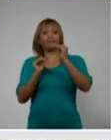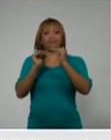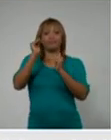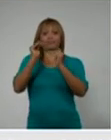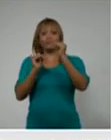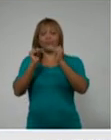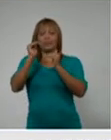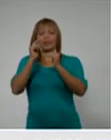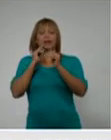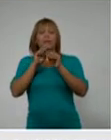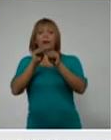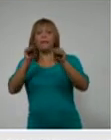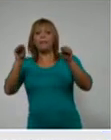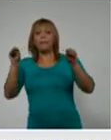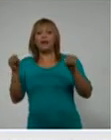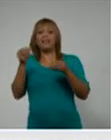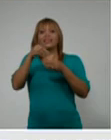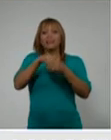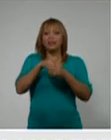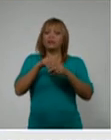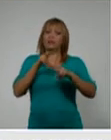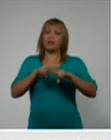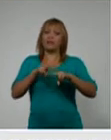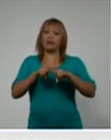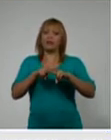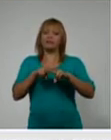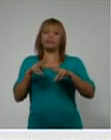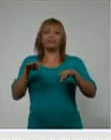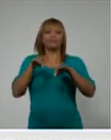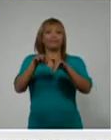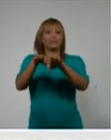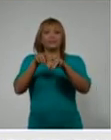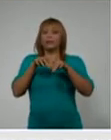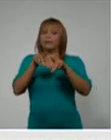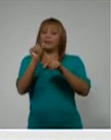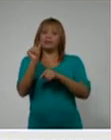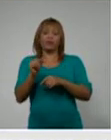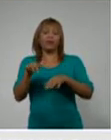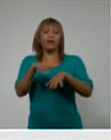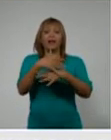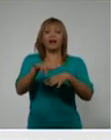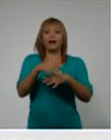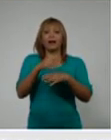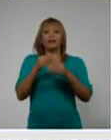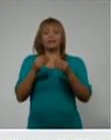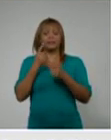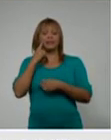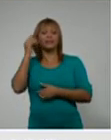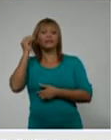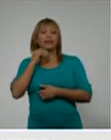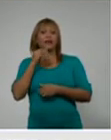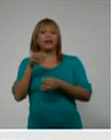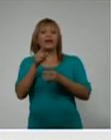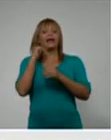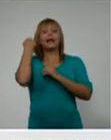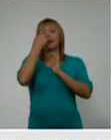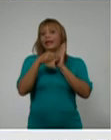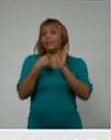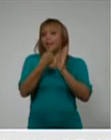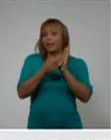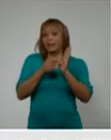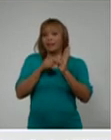casos dentro de La Habana, teniendo en cuenta las características de esta